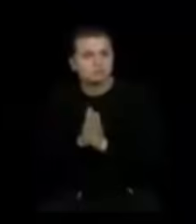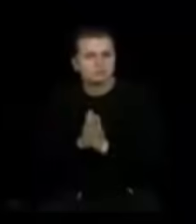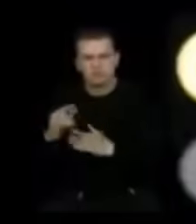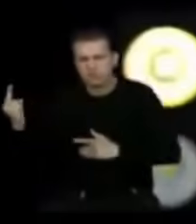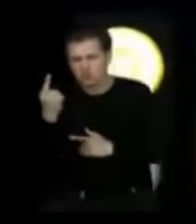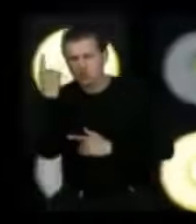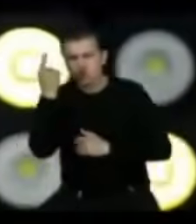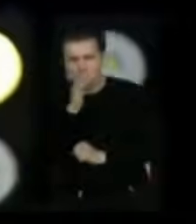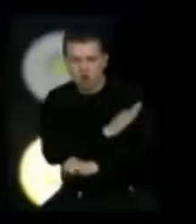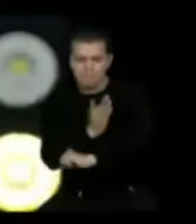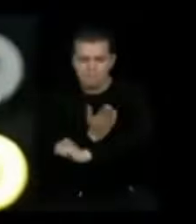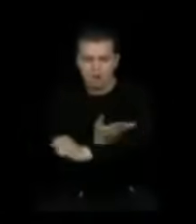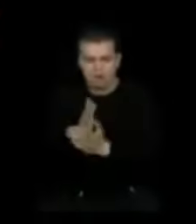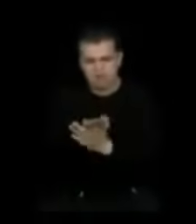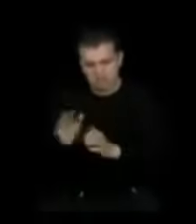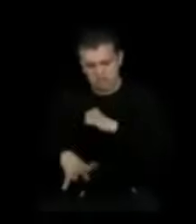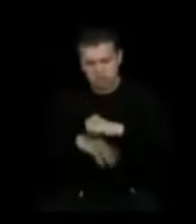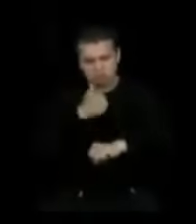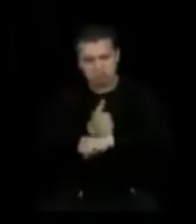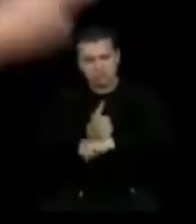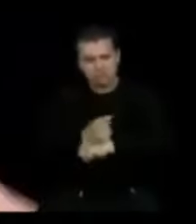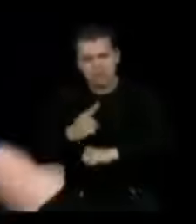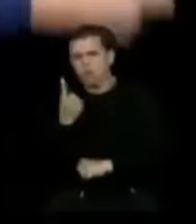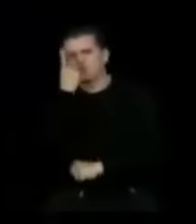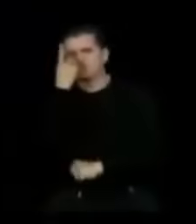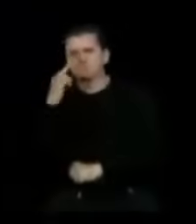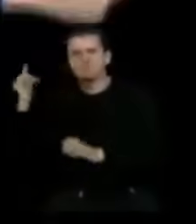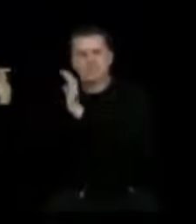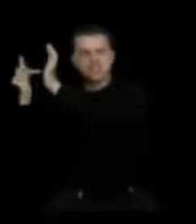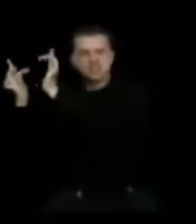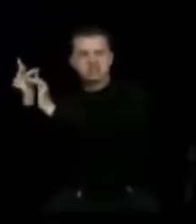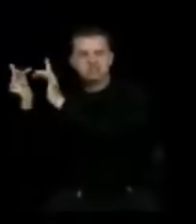El único que tiene ese poder y esa autoridad es Jesús,